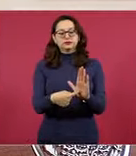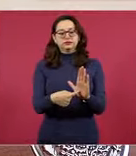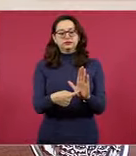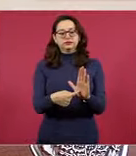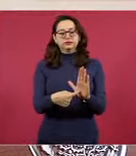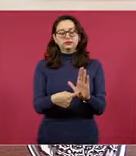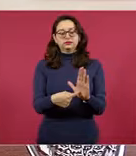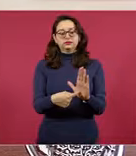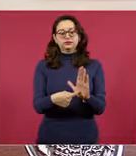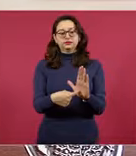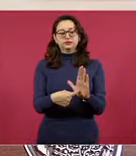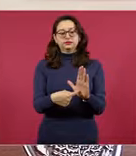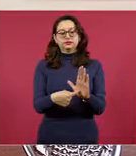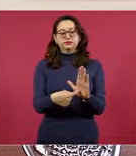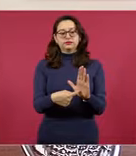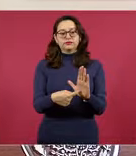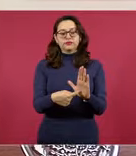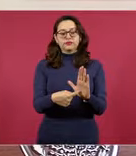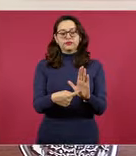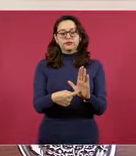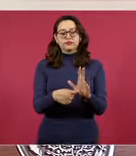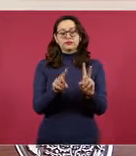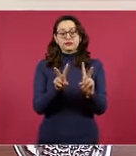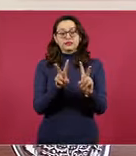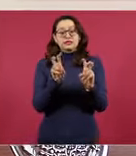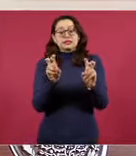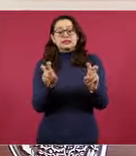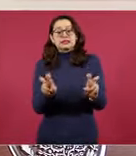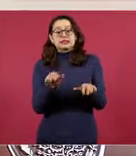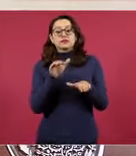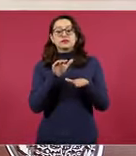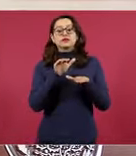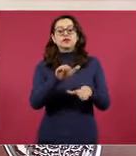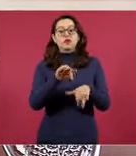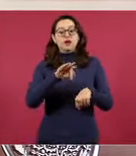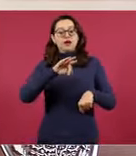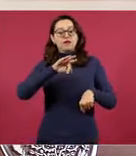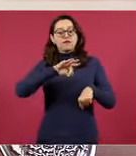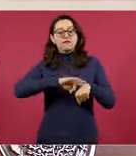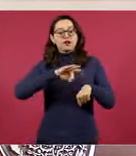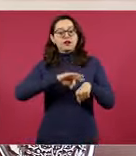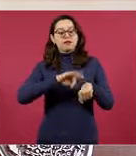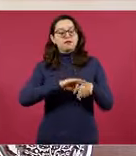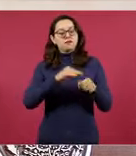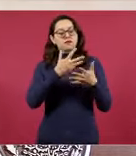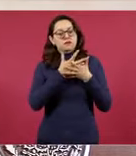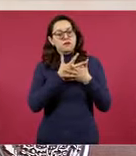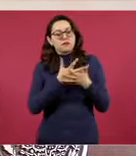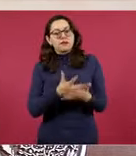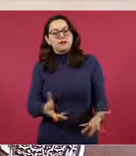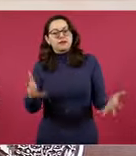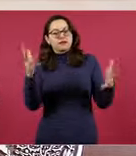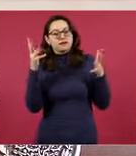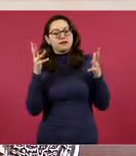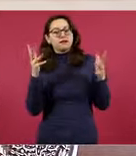lo de la gran farmacia, la mega farmacia para el